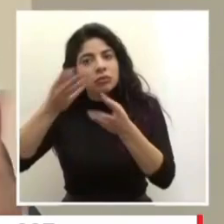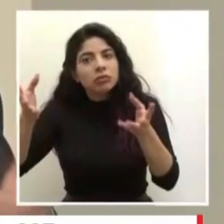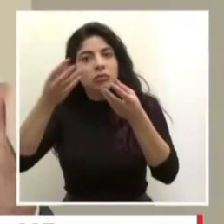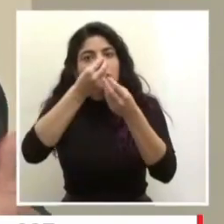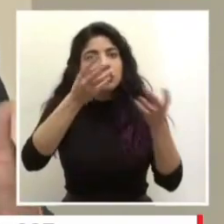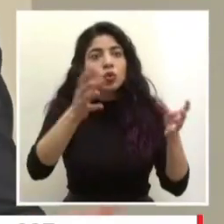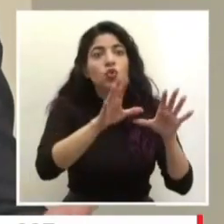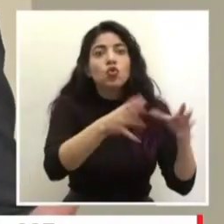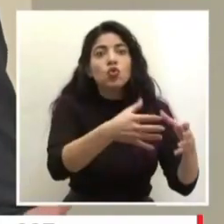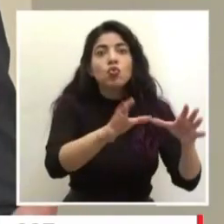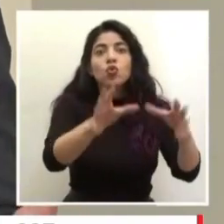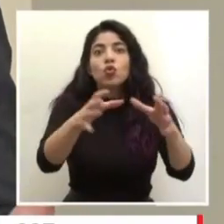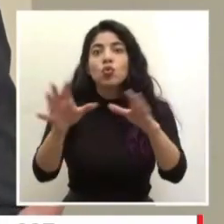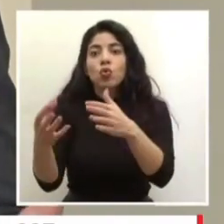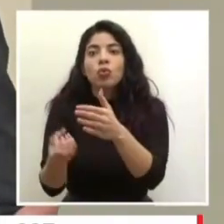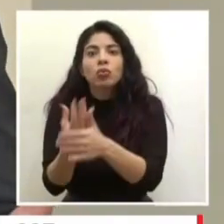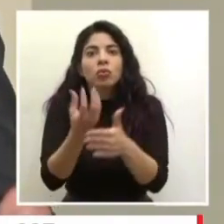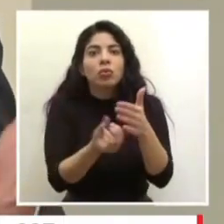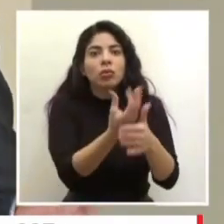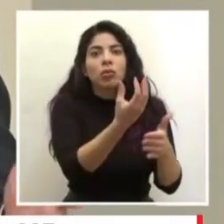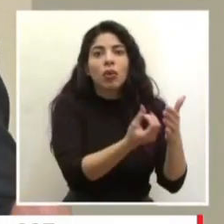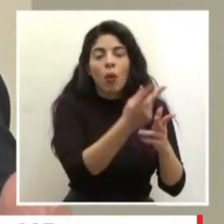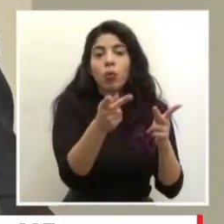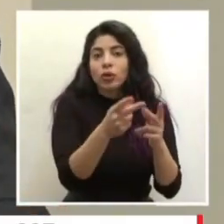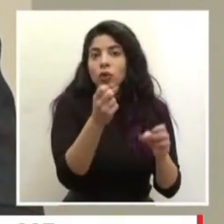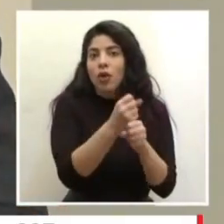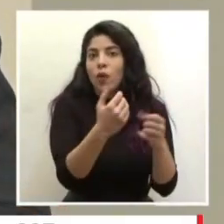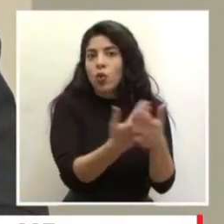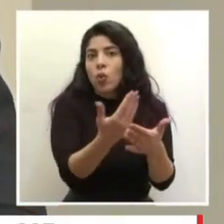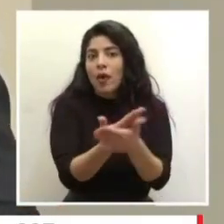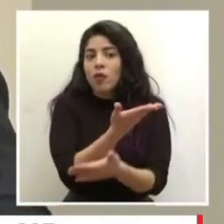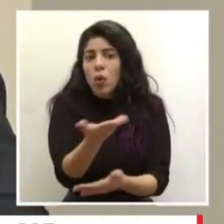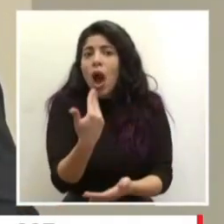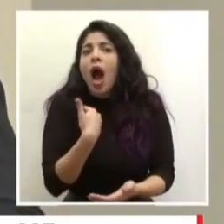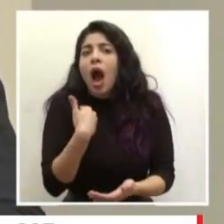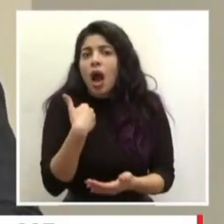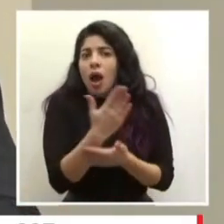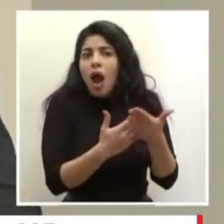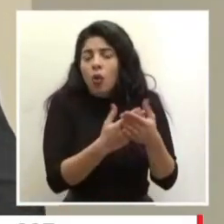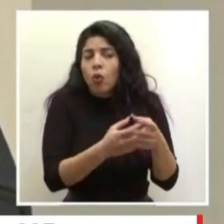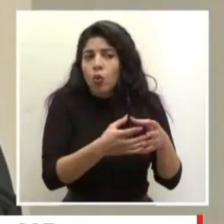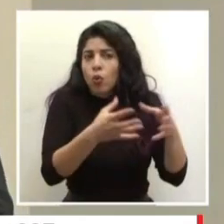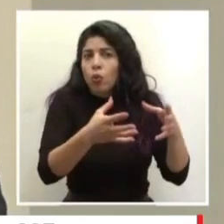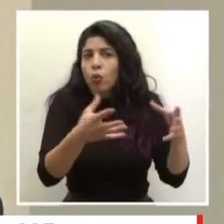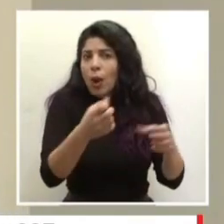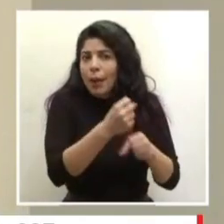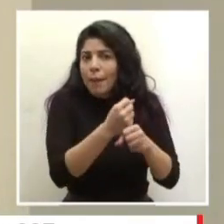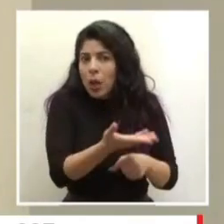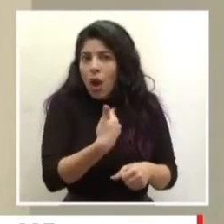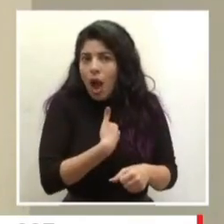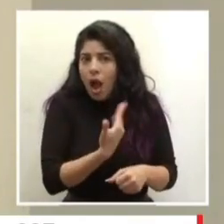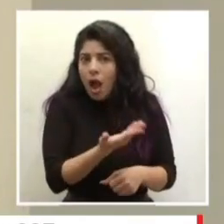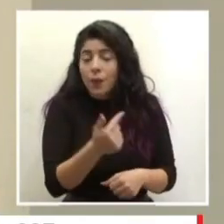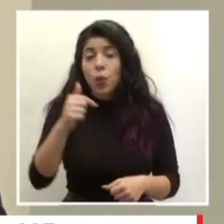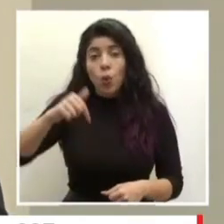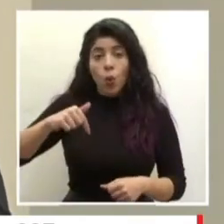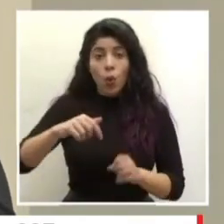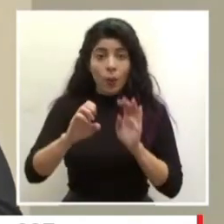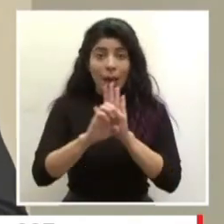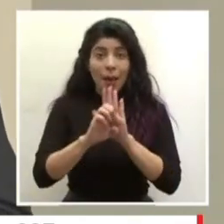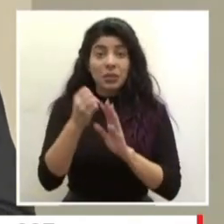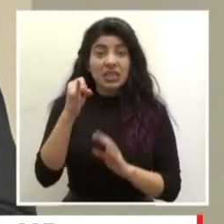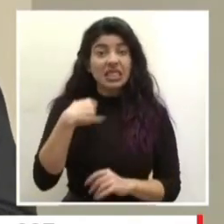están generando más puestos de trabajo. Entonces, hay sectores que están generando empleo. Hoy, por ejemplo,